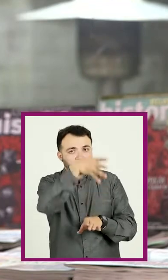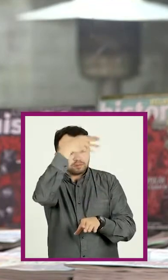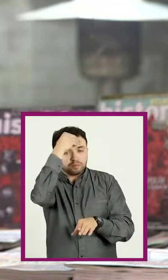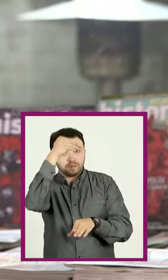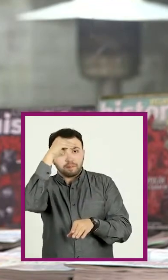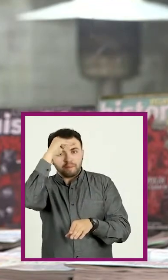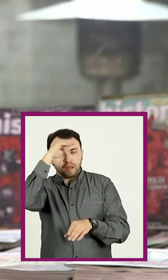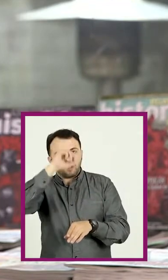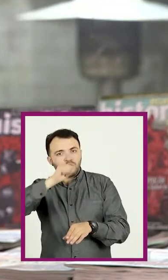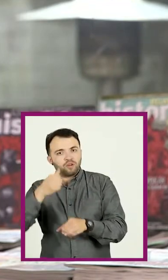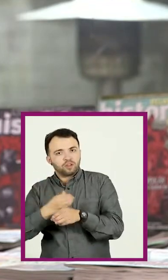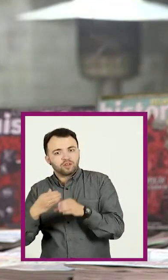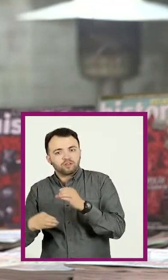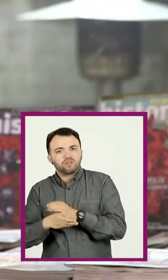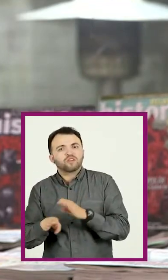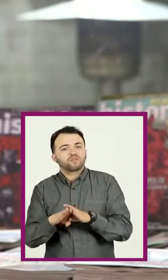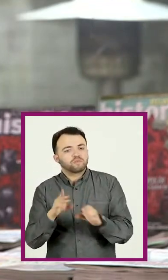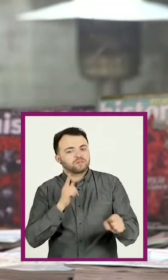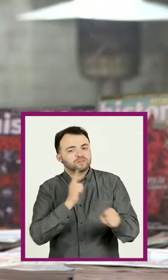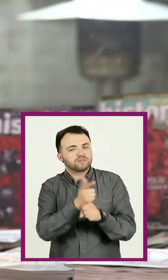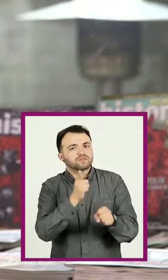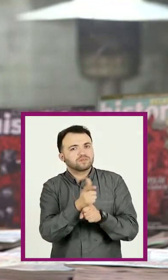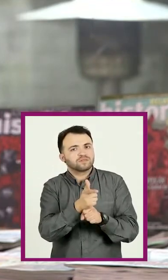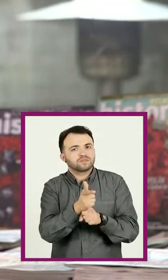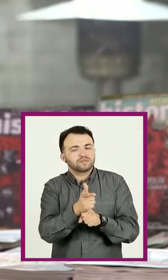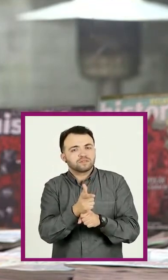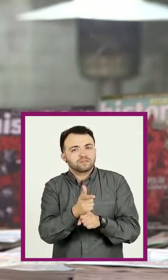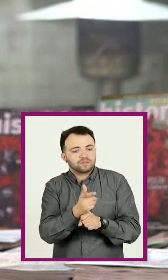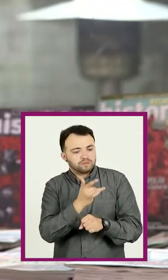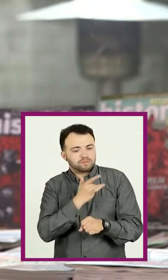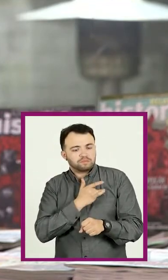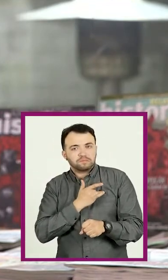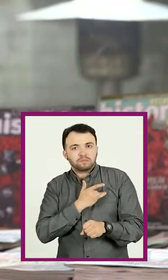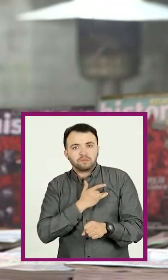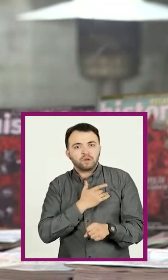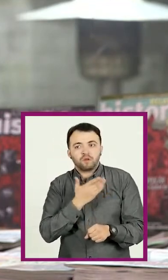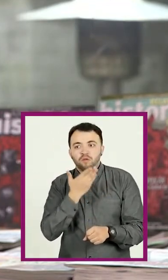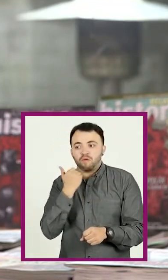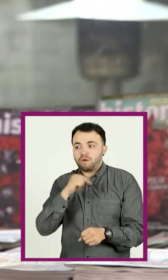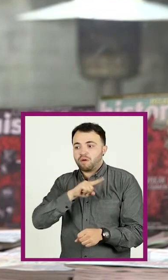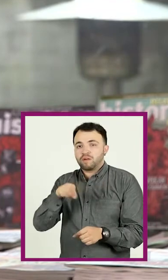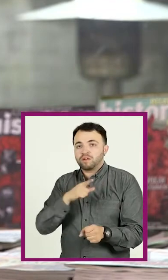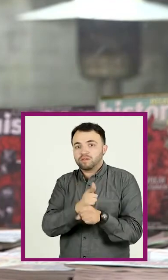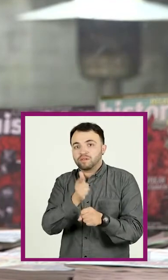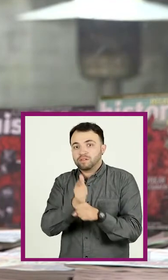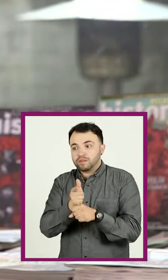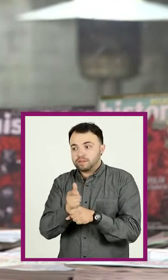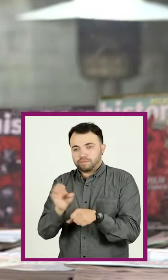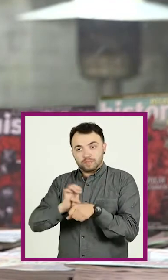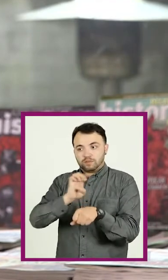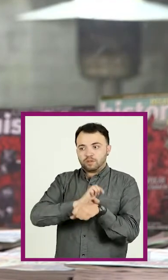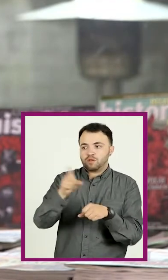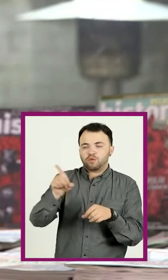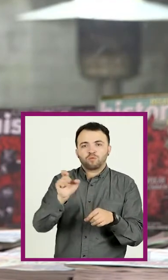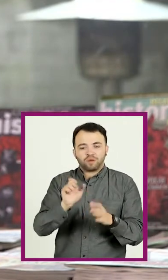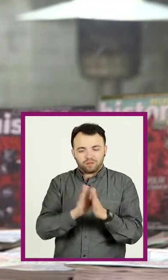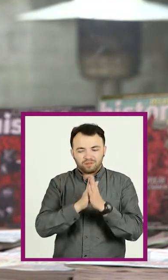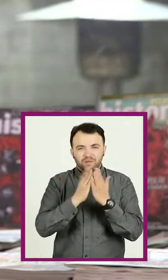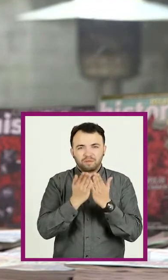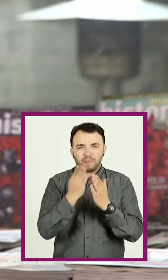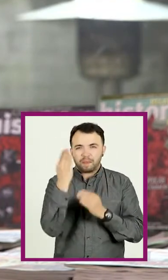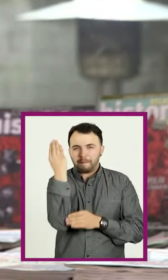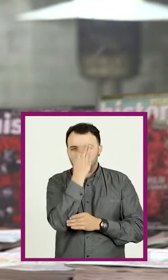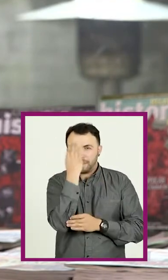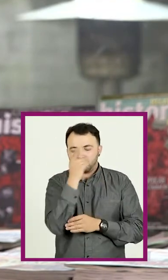que aún están albergados y pensar de otra manera y descubrir sentidos que no hemos encontrado.